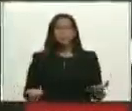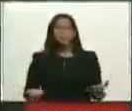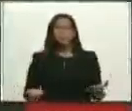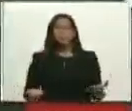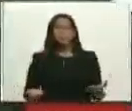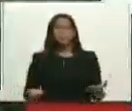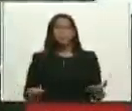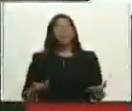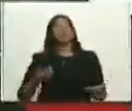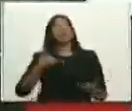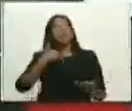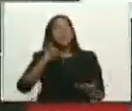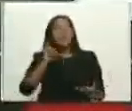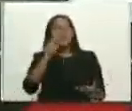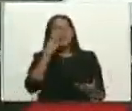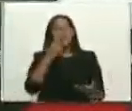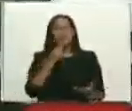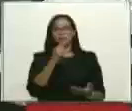Y hay que ver,